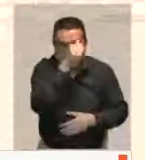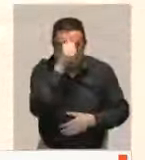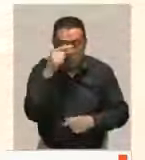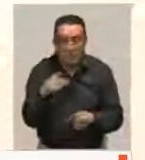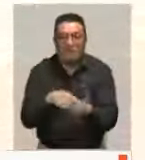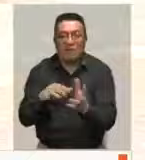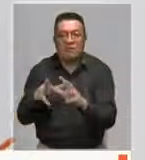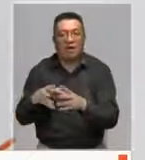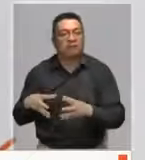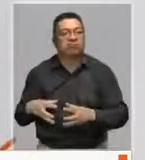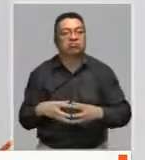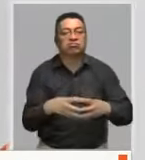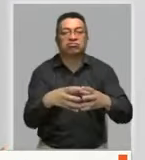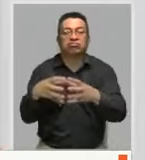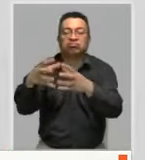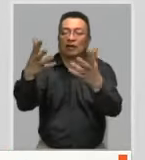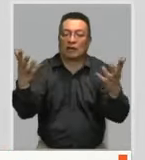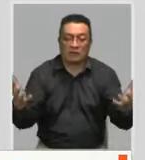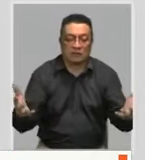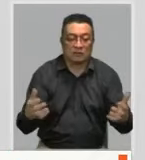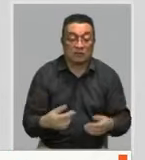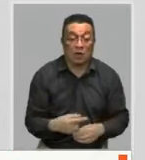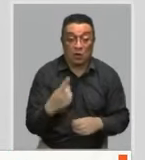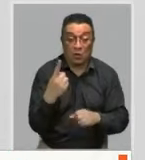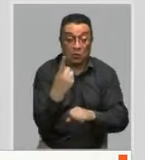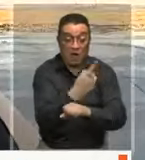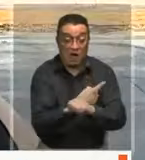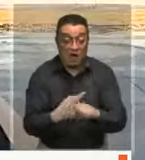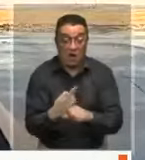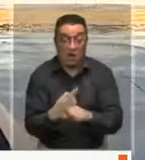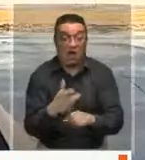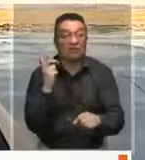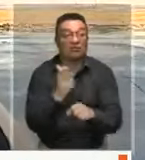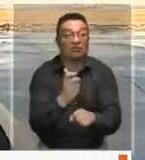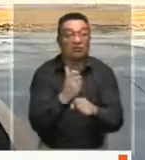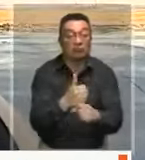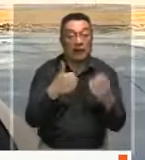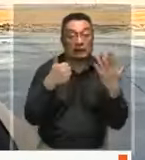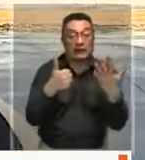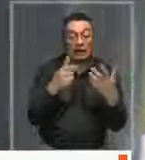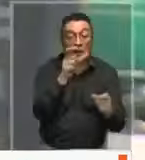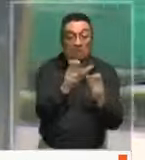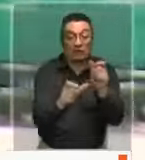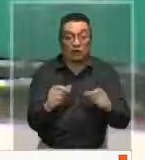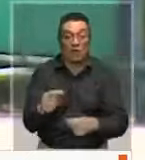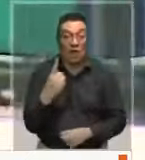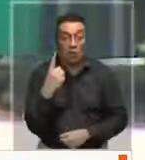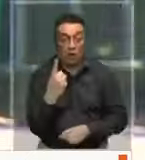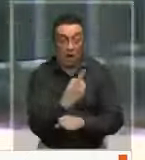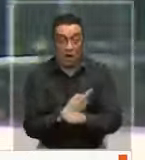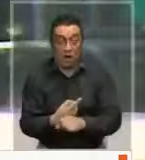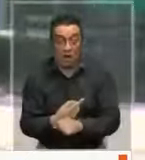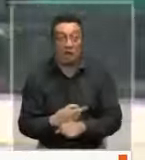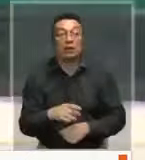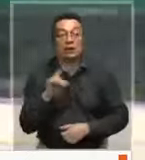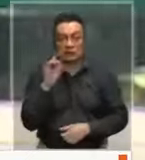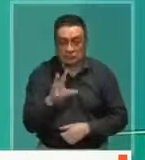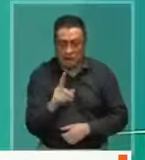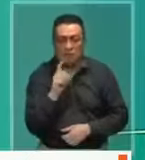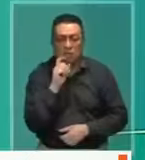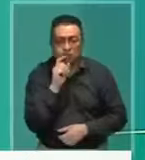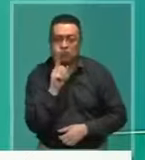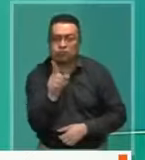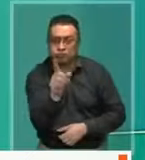familiar. En una hora asaltaron a 6 personas. En una hora. Y aseguran tener identificados